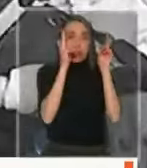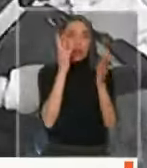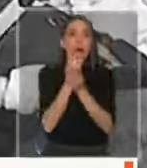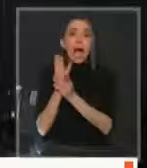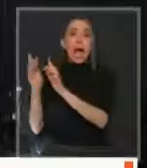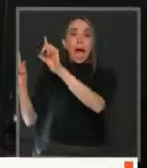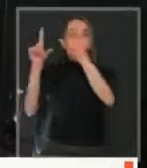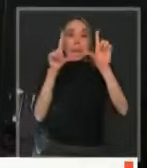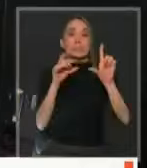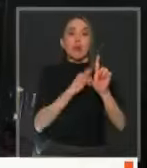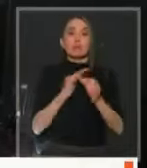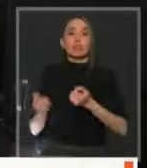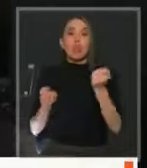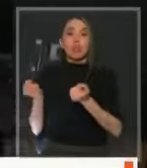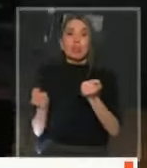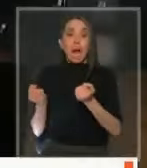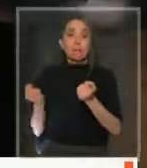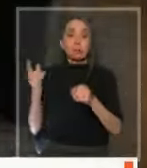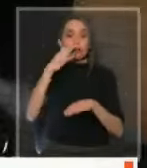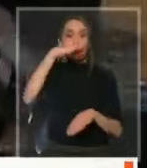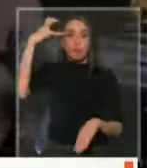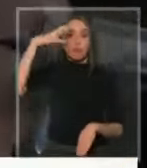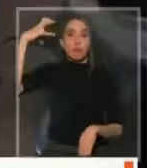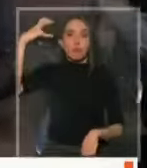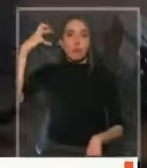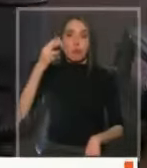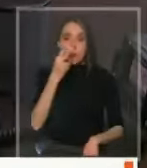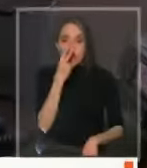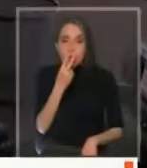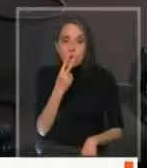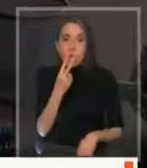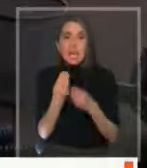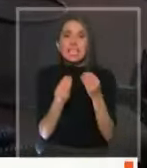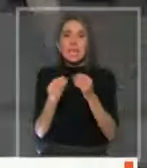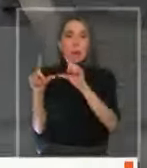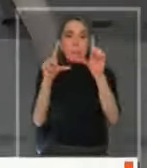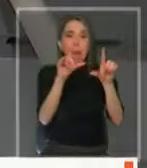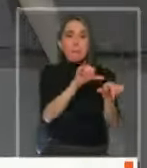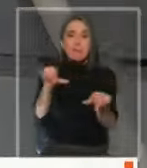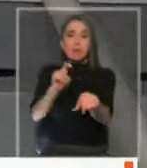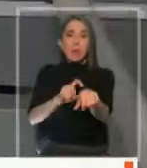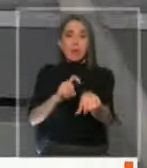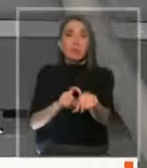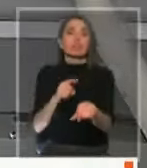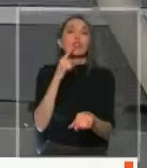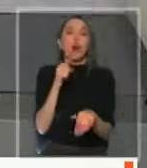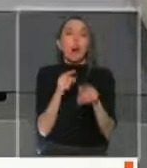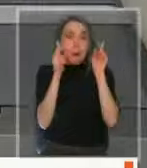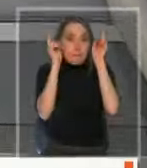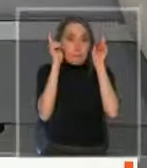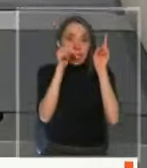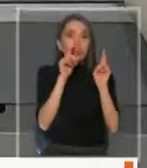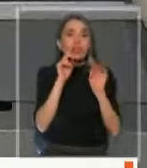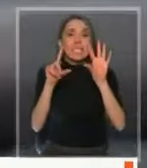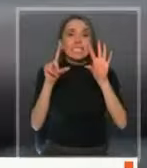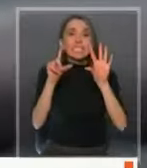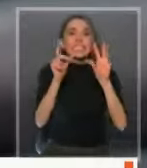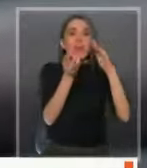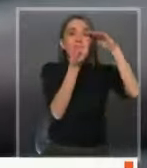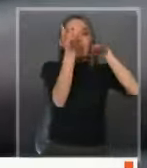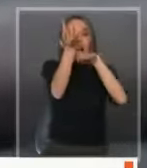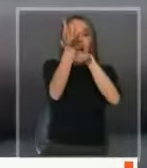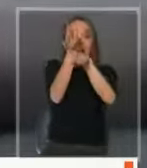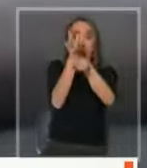del Ministerio de Transportes, donde podrán ver lo que ocurre al instante. Este bus está equipado, entiendo, con 7 cámaras de este tipo. El